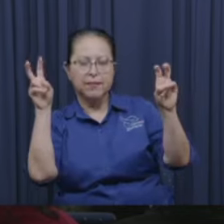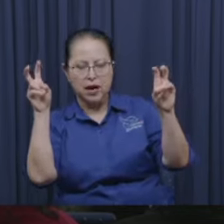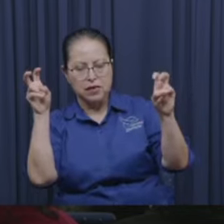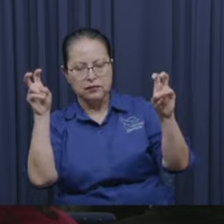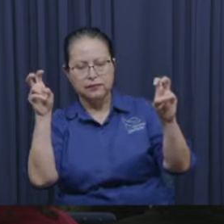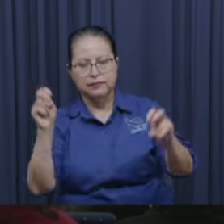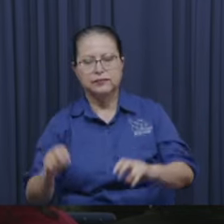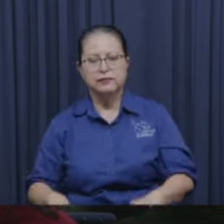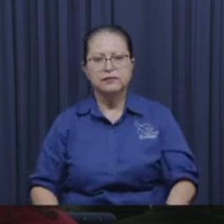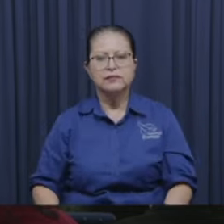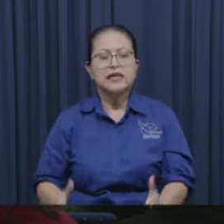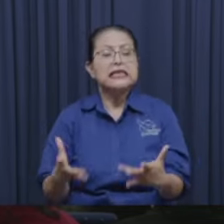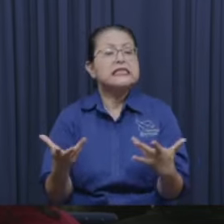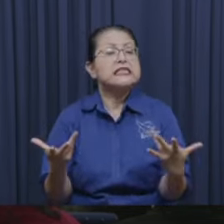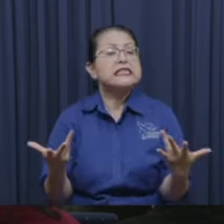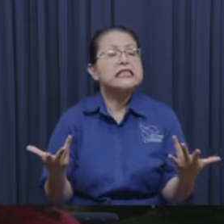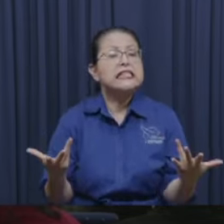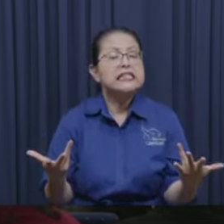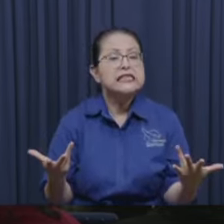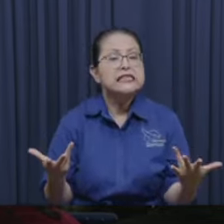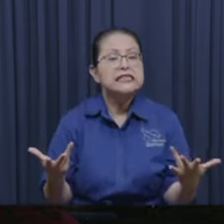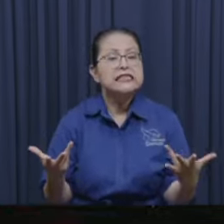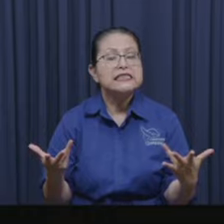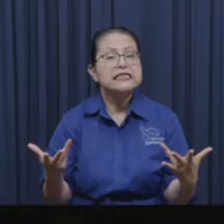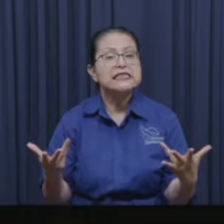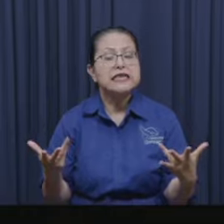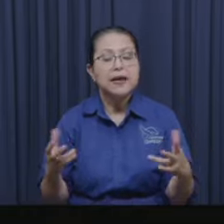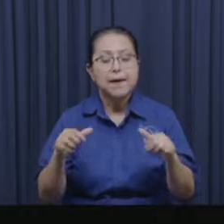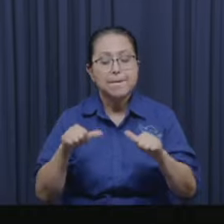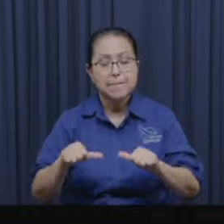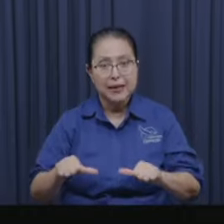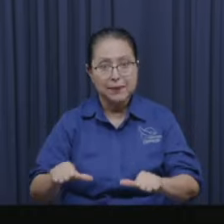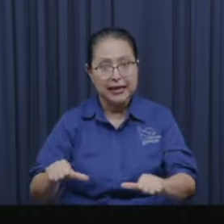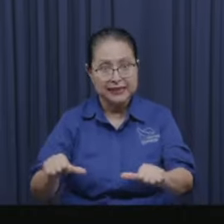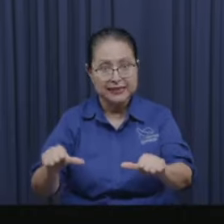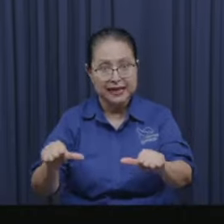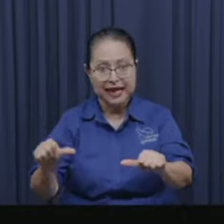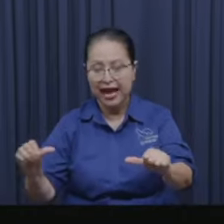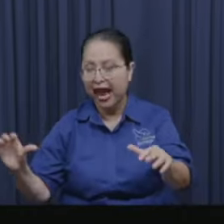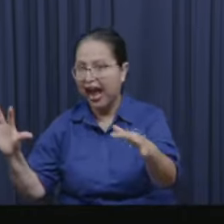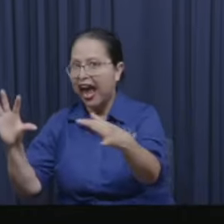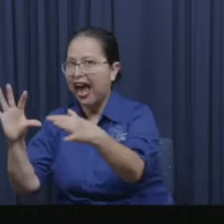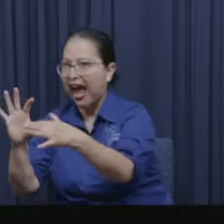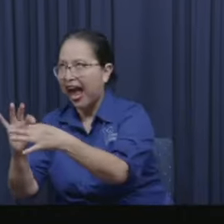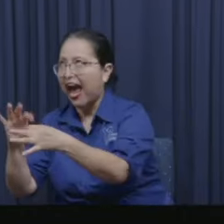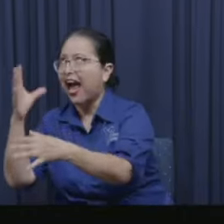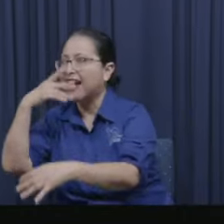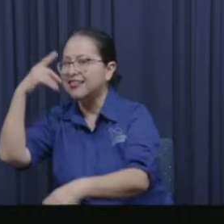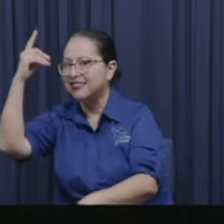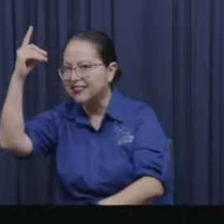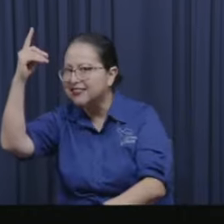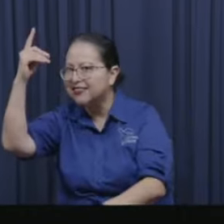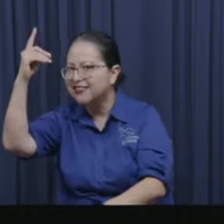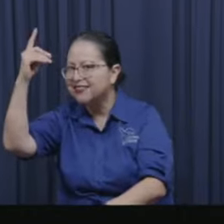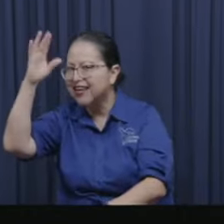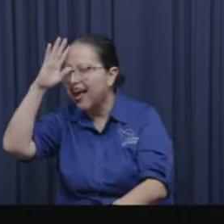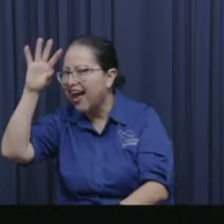tema Quiénes son los que permanecen ahora por qué